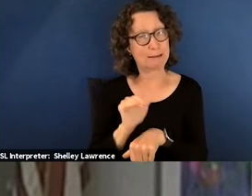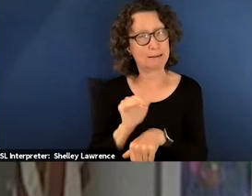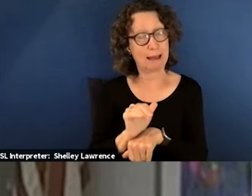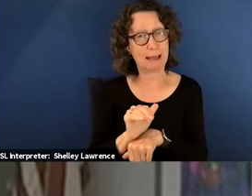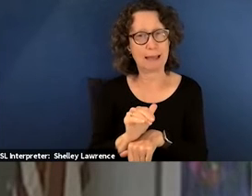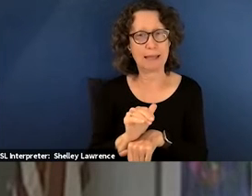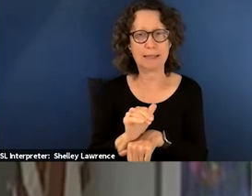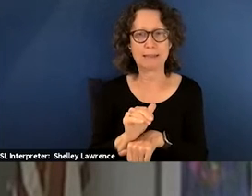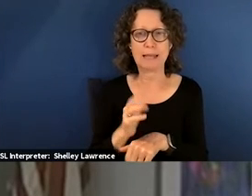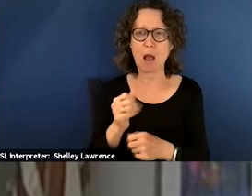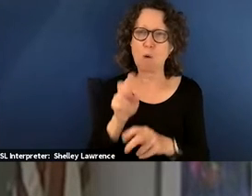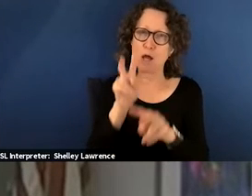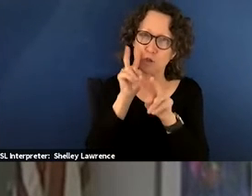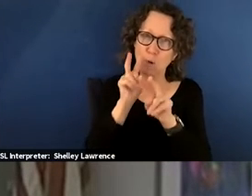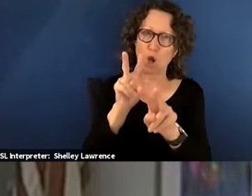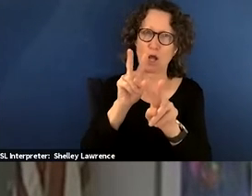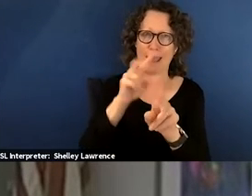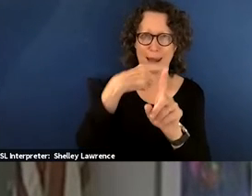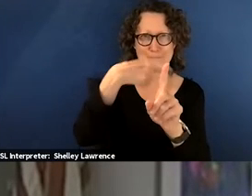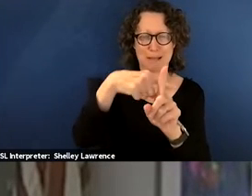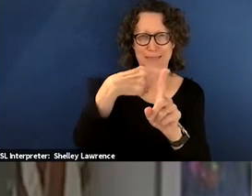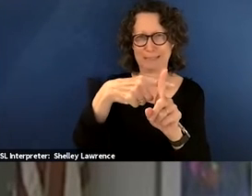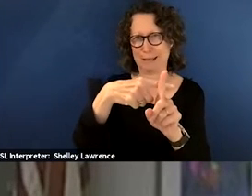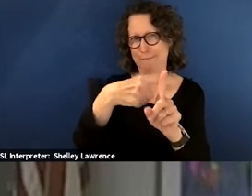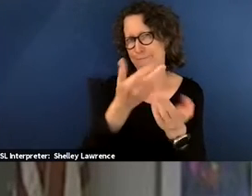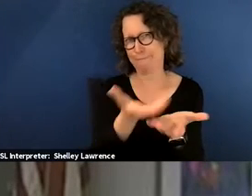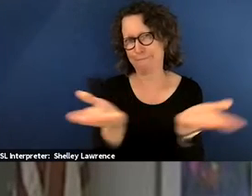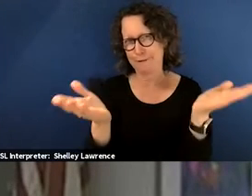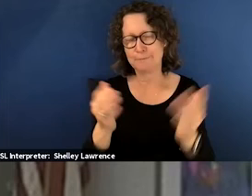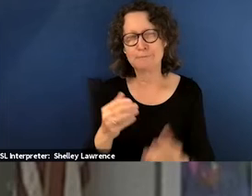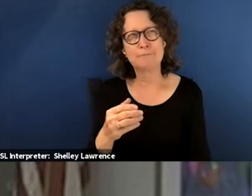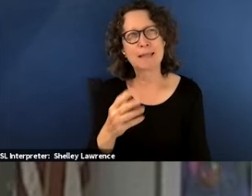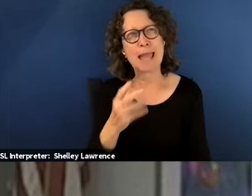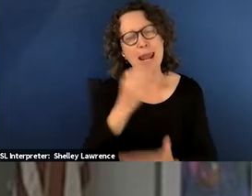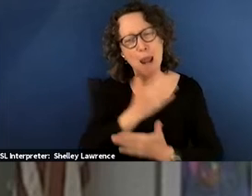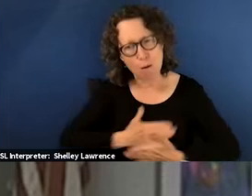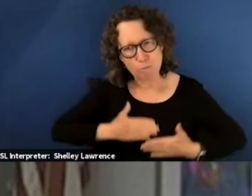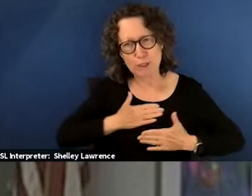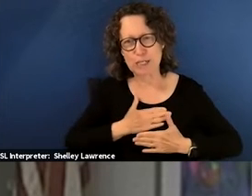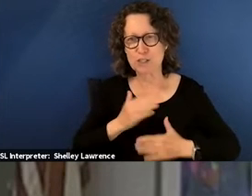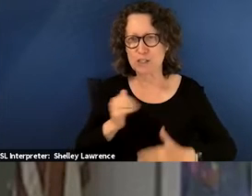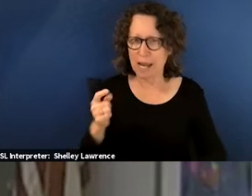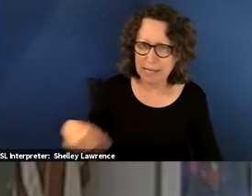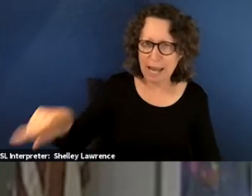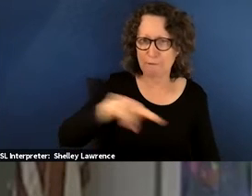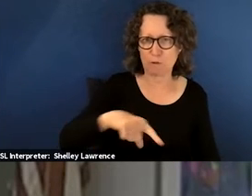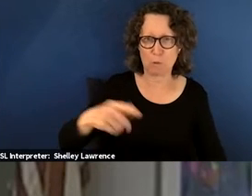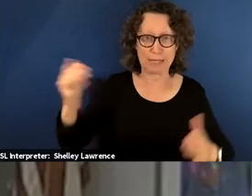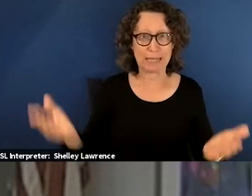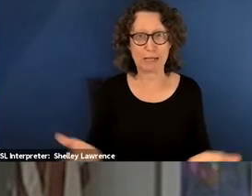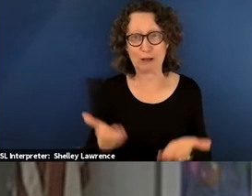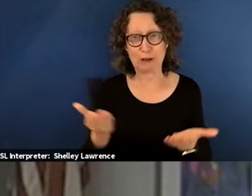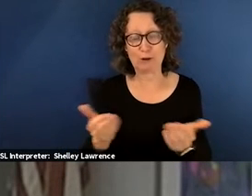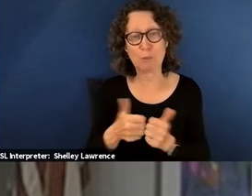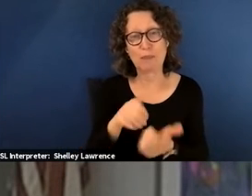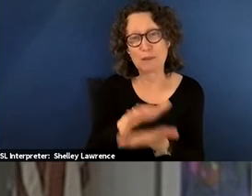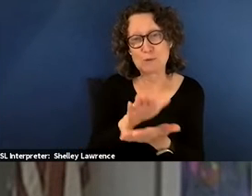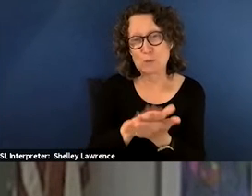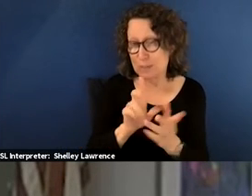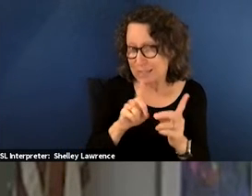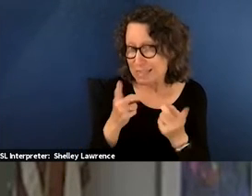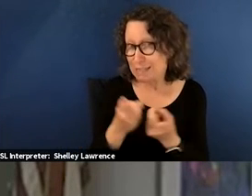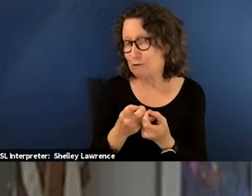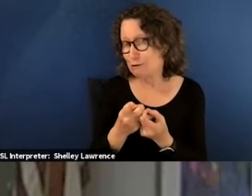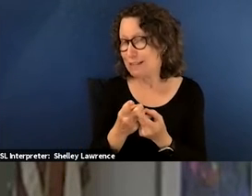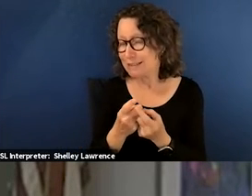Esta noche quiero mirar lo positivo y externar mi apreciación a